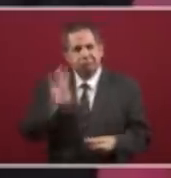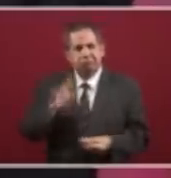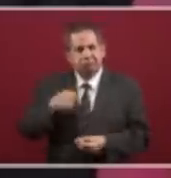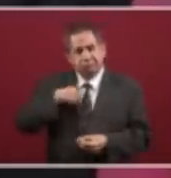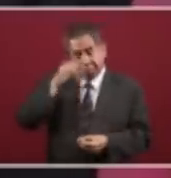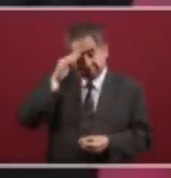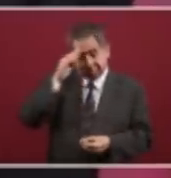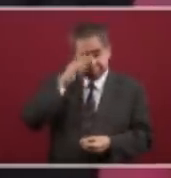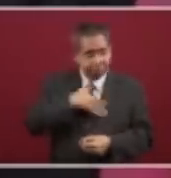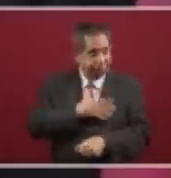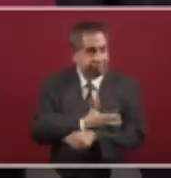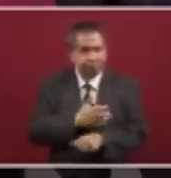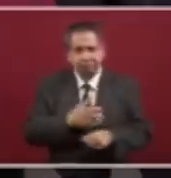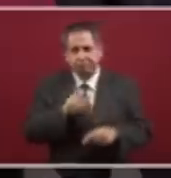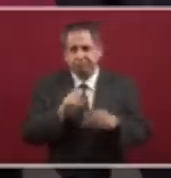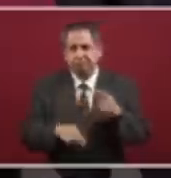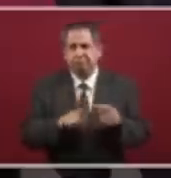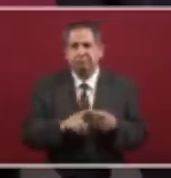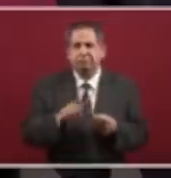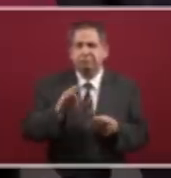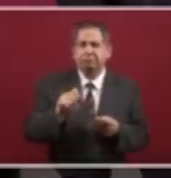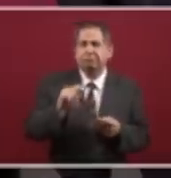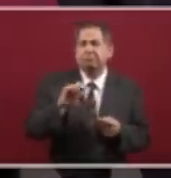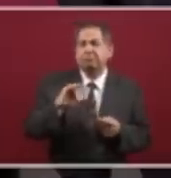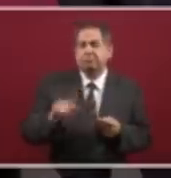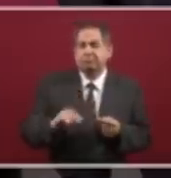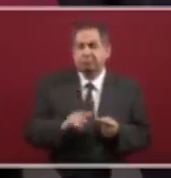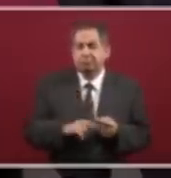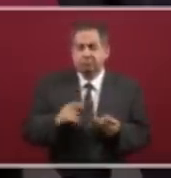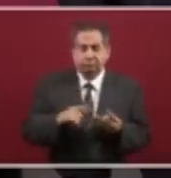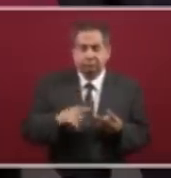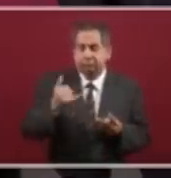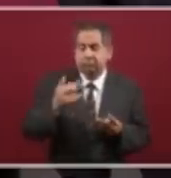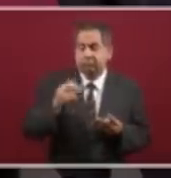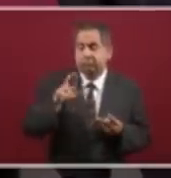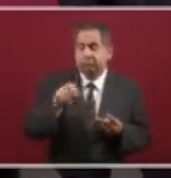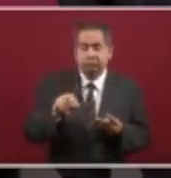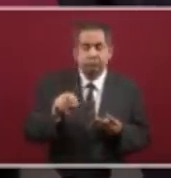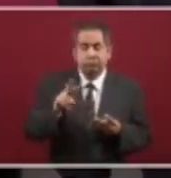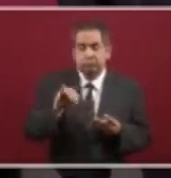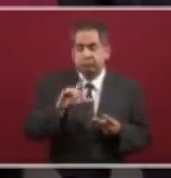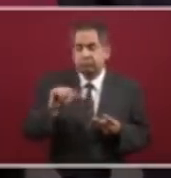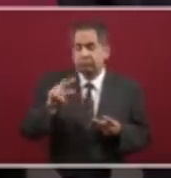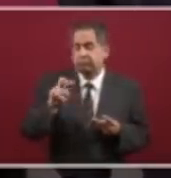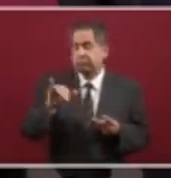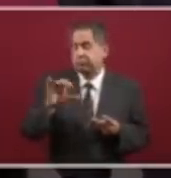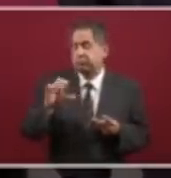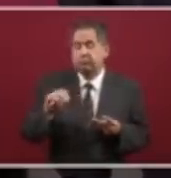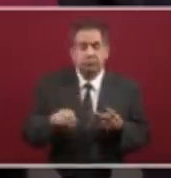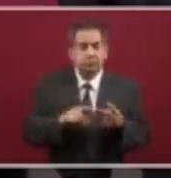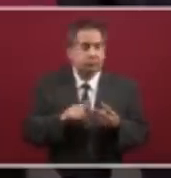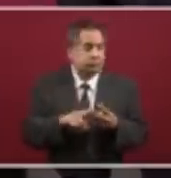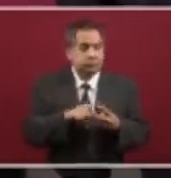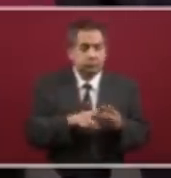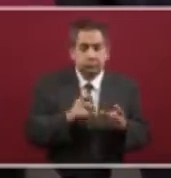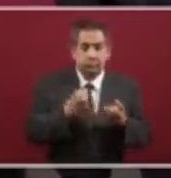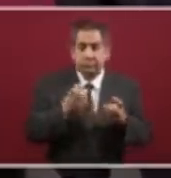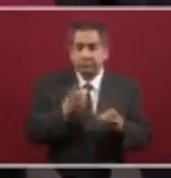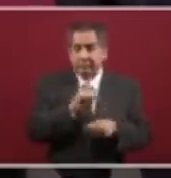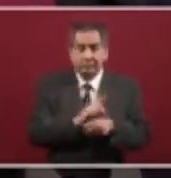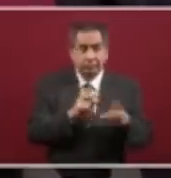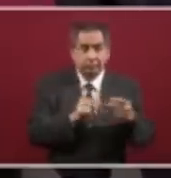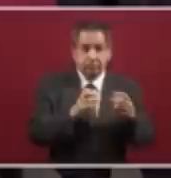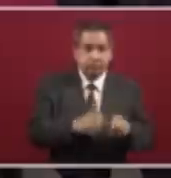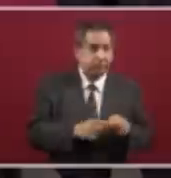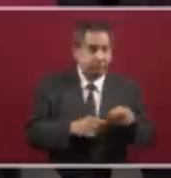compañeros beatriz pérez flores yuriko maribel becerril villavicencio quien no estuvo presente el día de